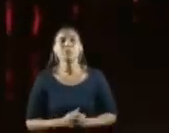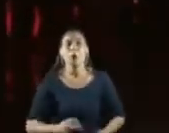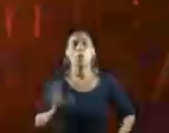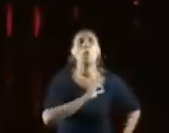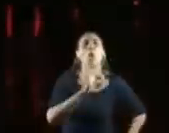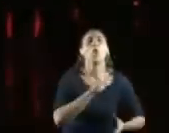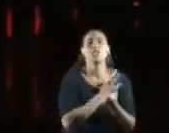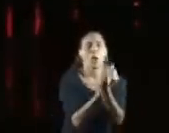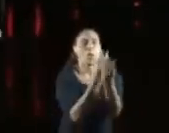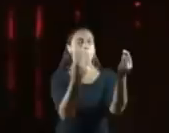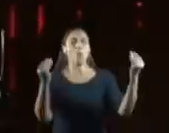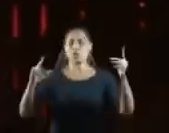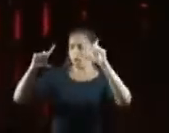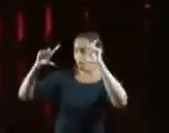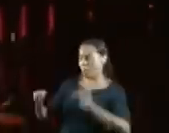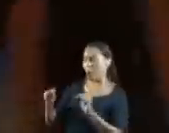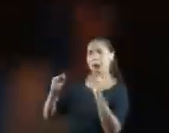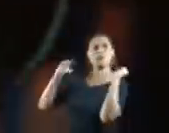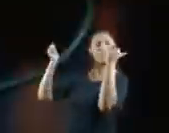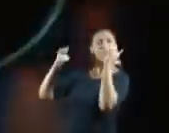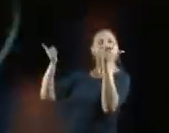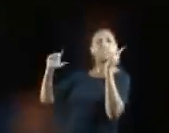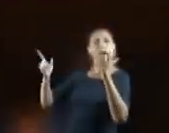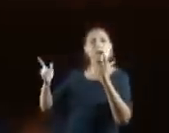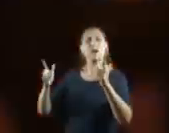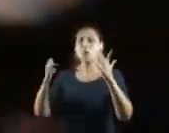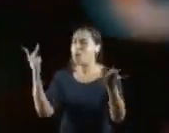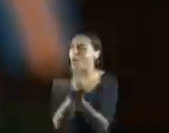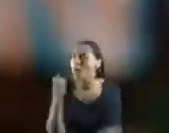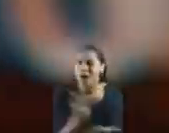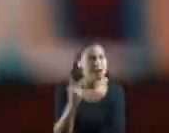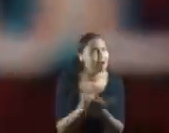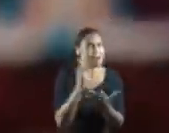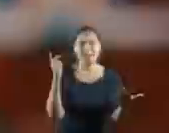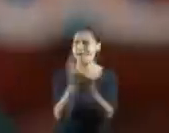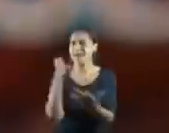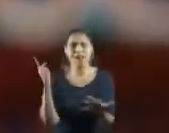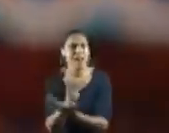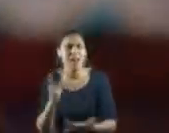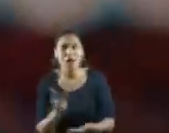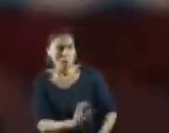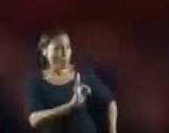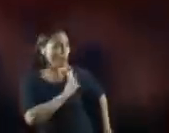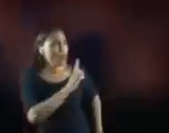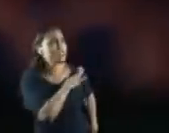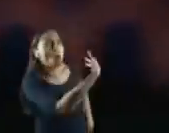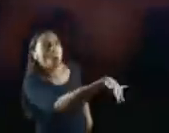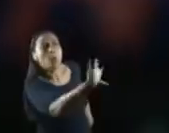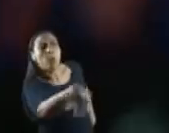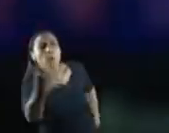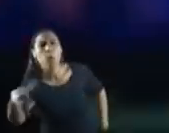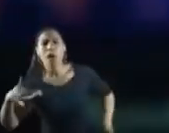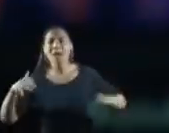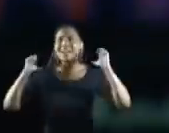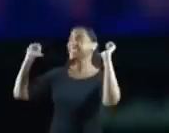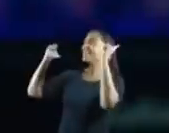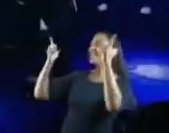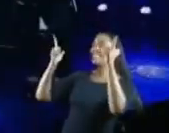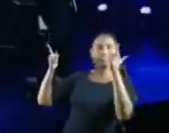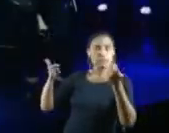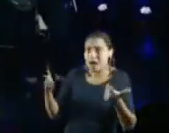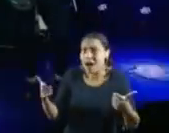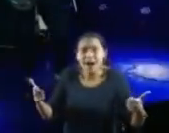Mucha policía, poca diversión. Un error, un error. Mucha policía, poca